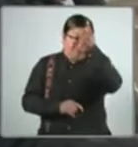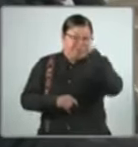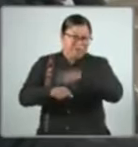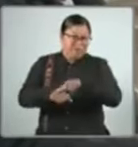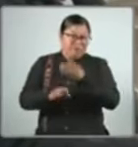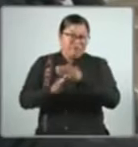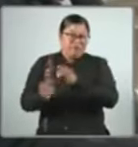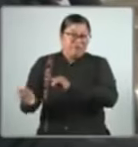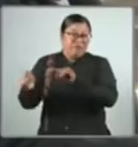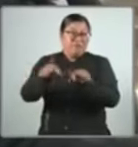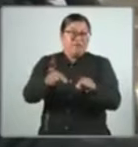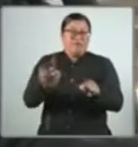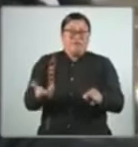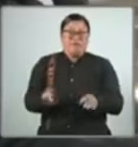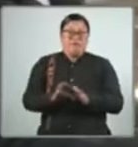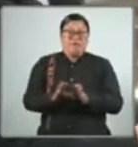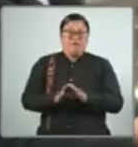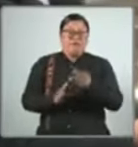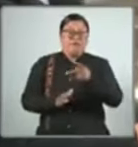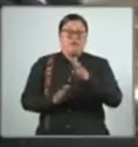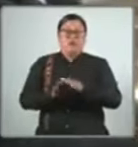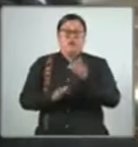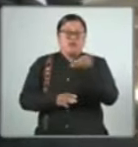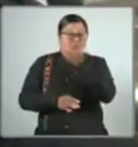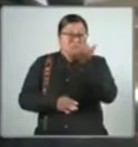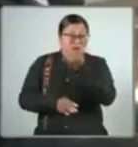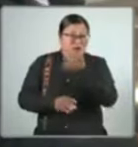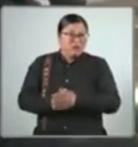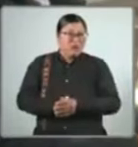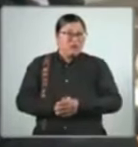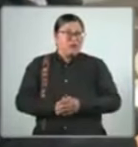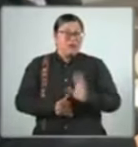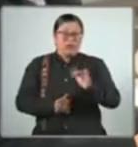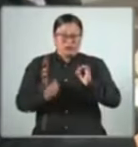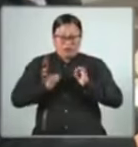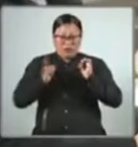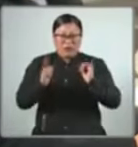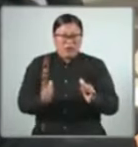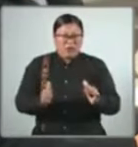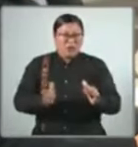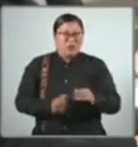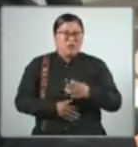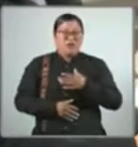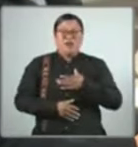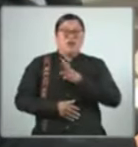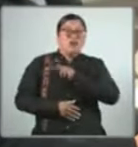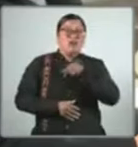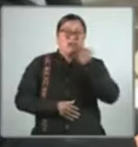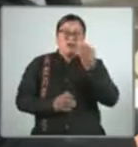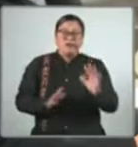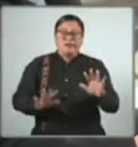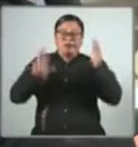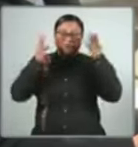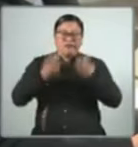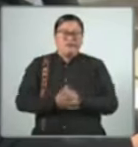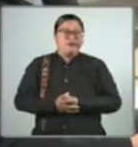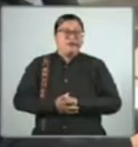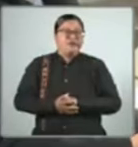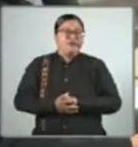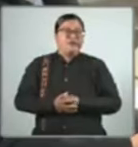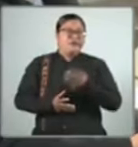están prácticamente al nivel de su alumnado, porque cuando somos adolescentes nos queremos comer el mundo, ¿sí?